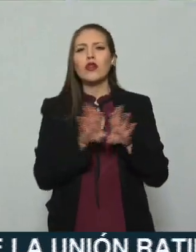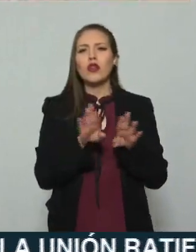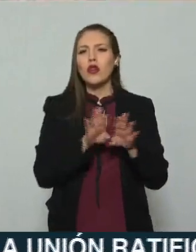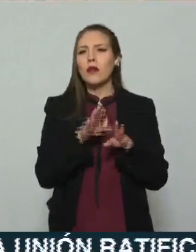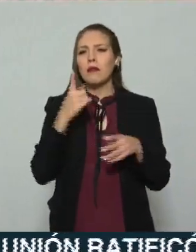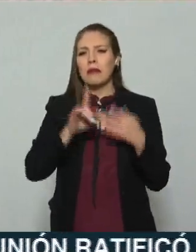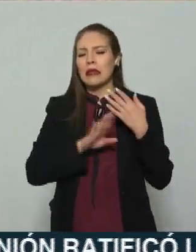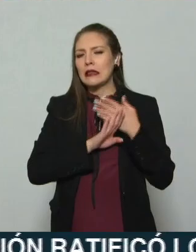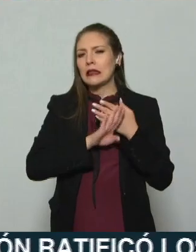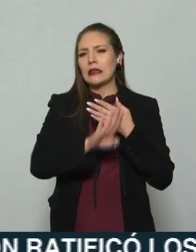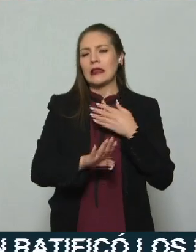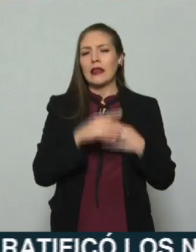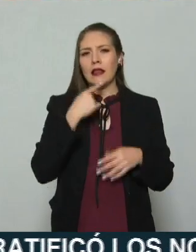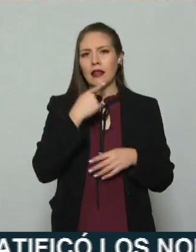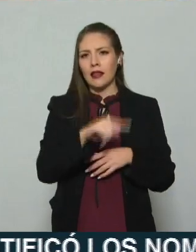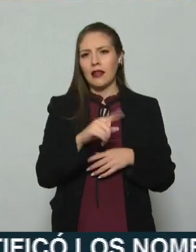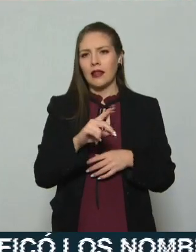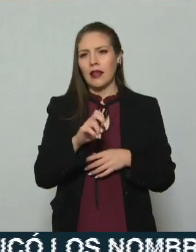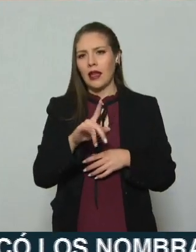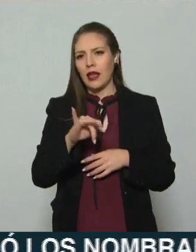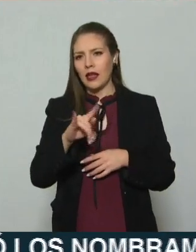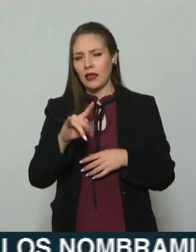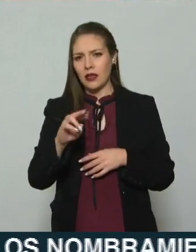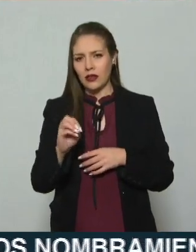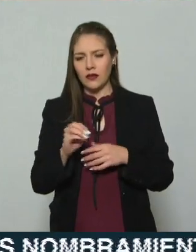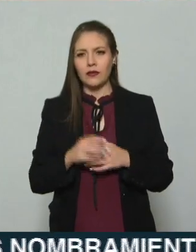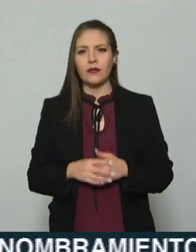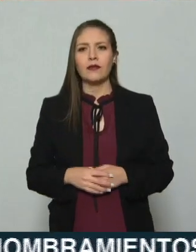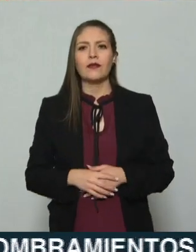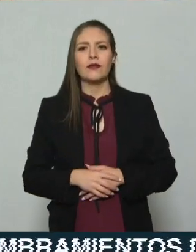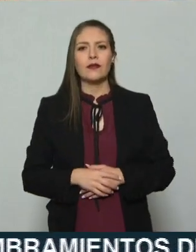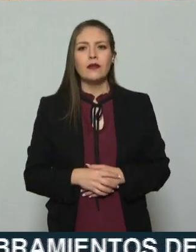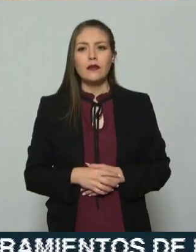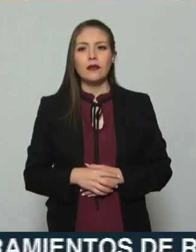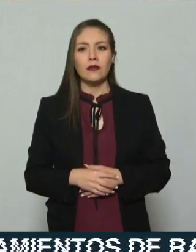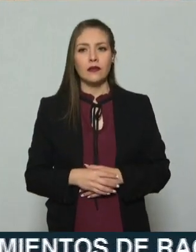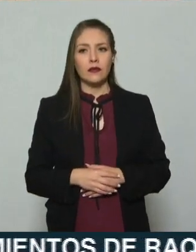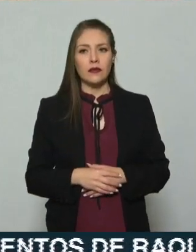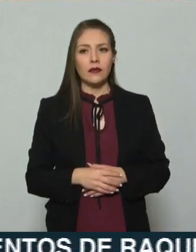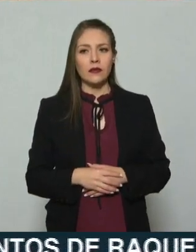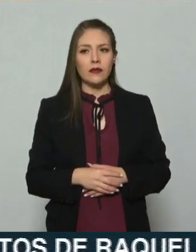Imágenes, Javier Martínez, información y voz, Alberto Álvarez Santana, 21 Noticias.